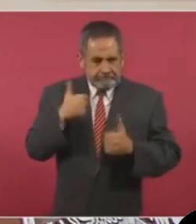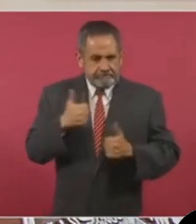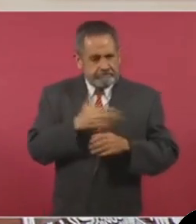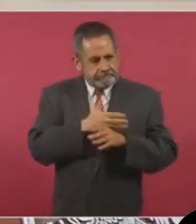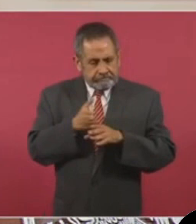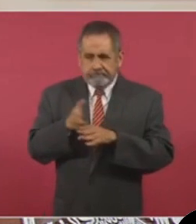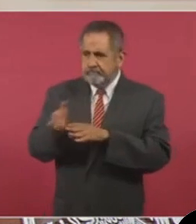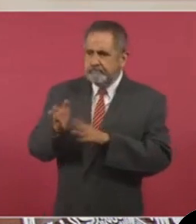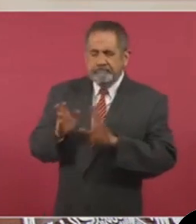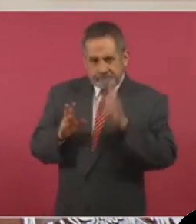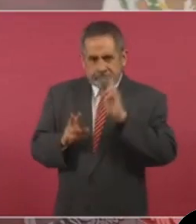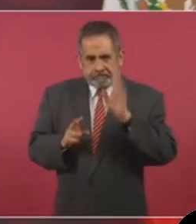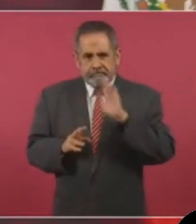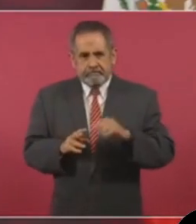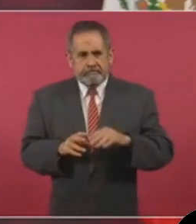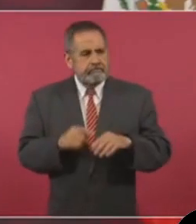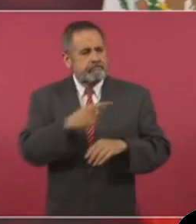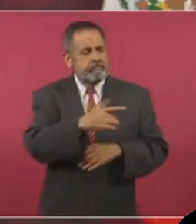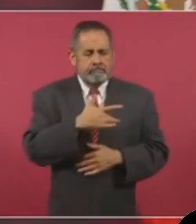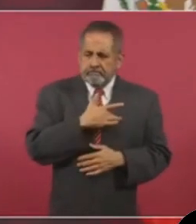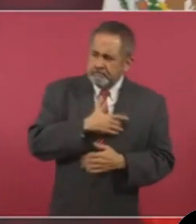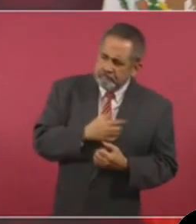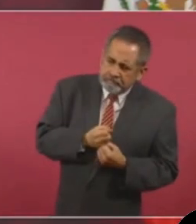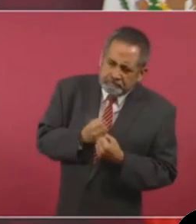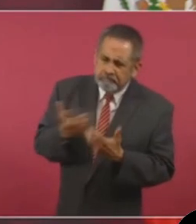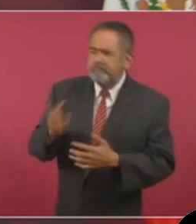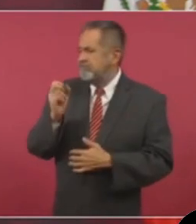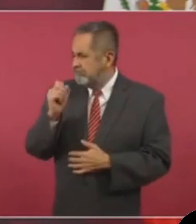y haya una actitud generosa